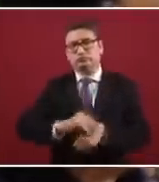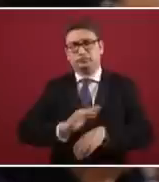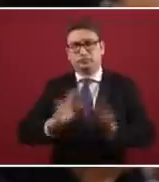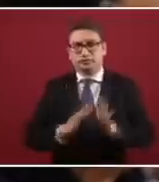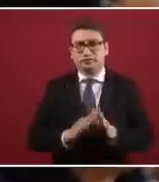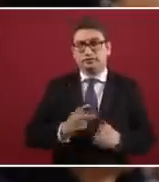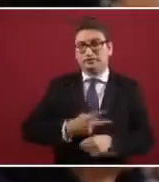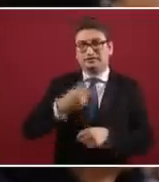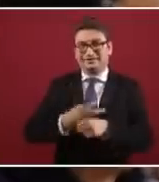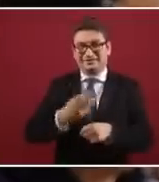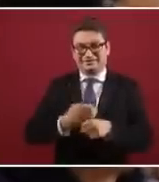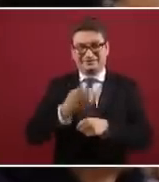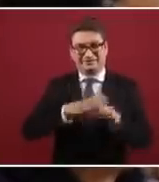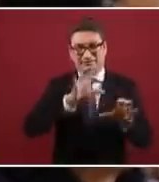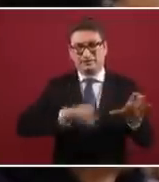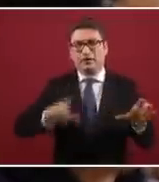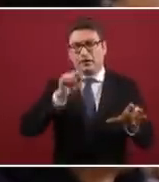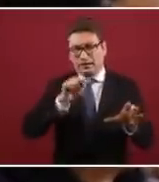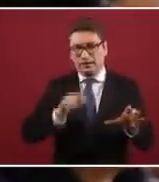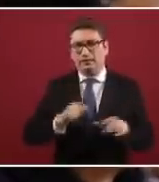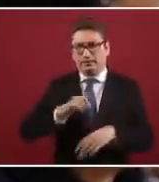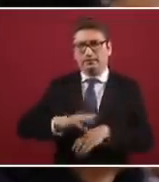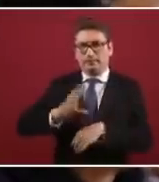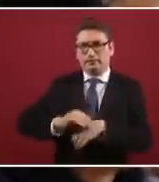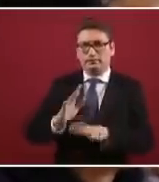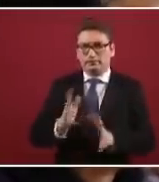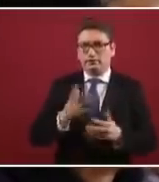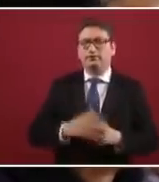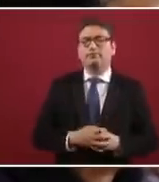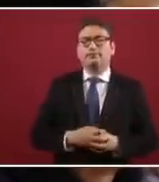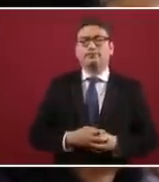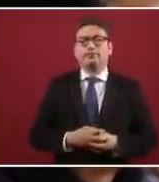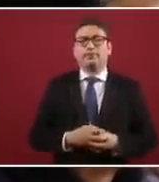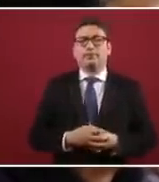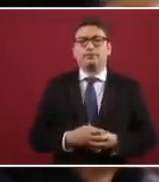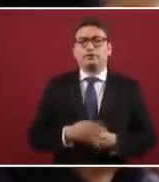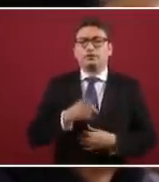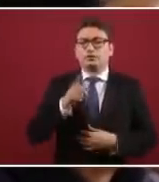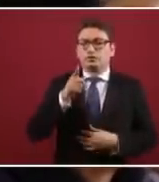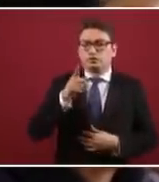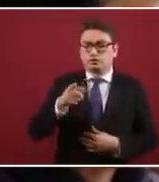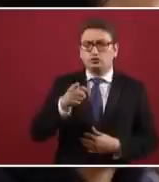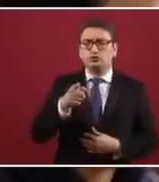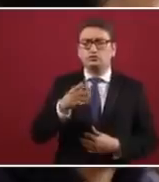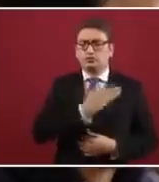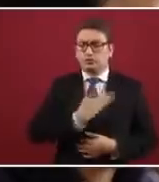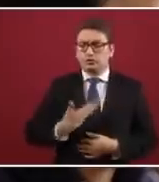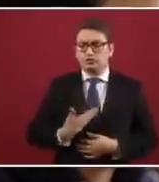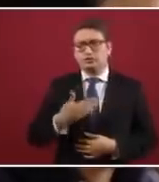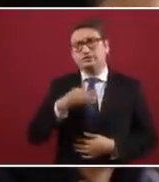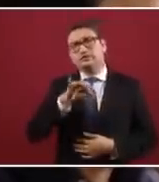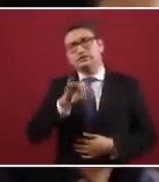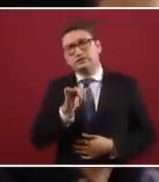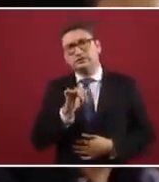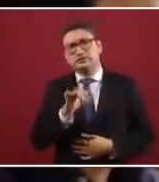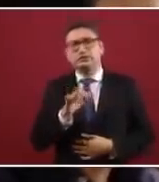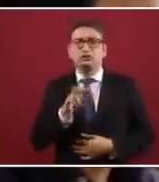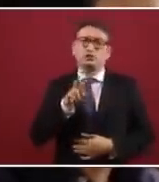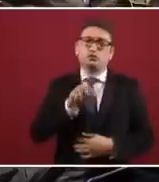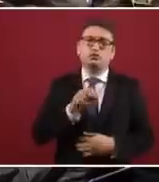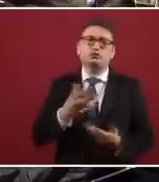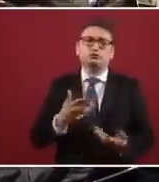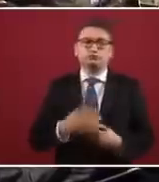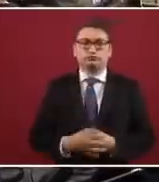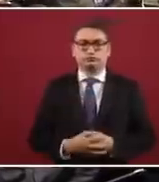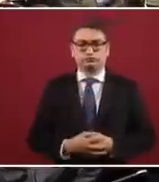que se aprueba. La pregunta, señor presidente, ¿cuál es su postura si sí o cuál es su postura si no